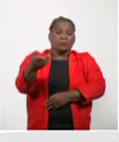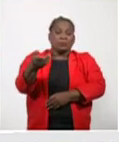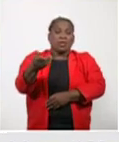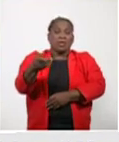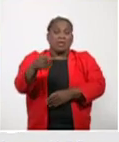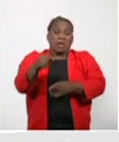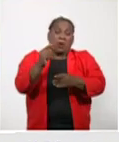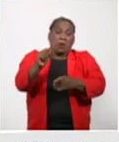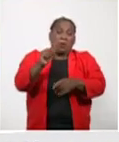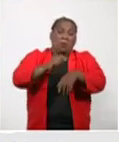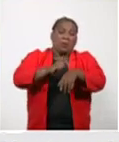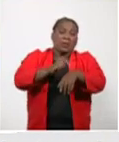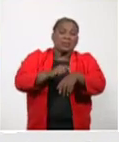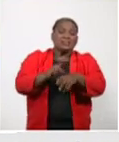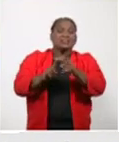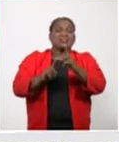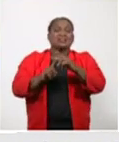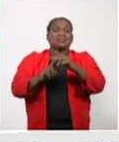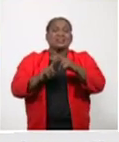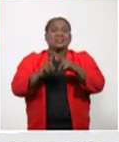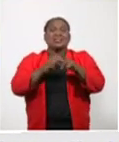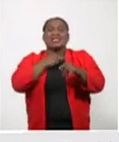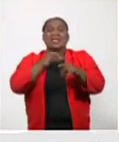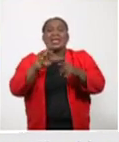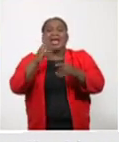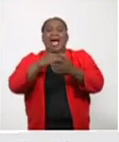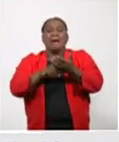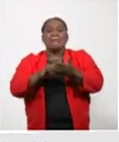terapia intensiva, tuvo un